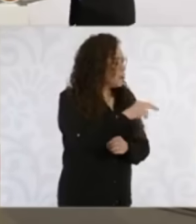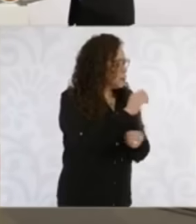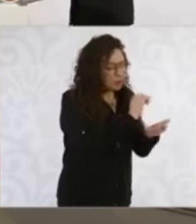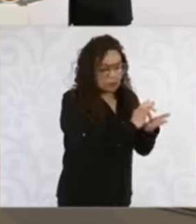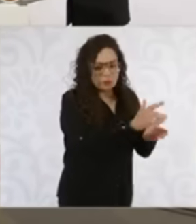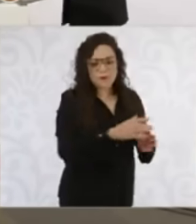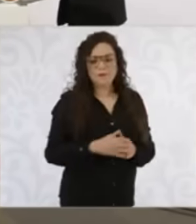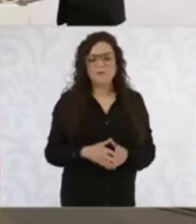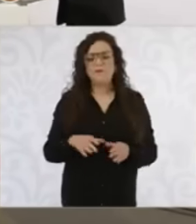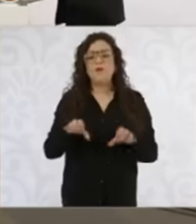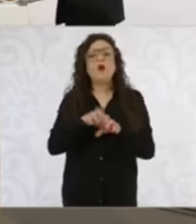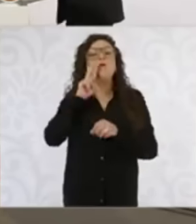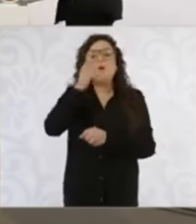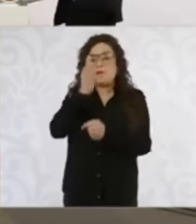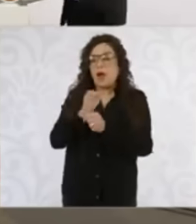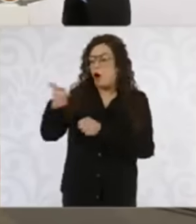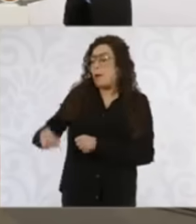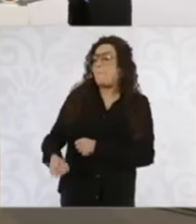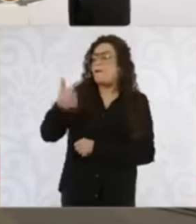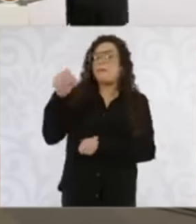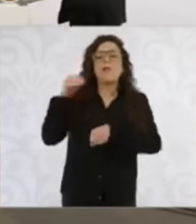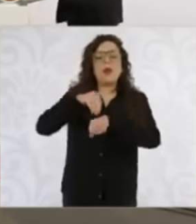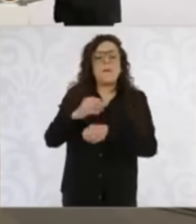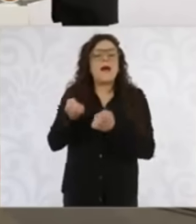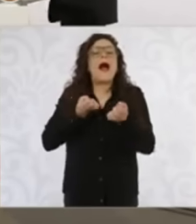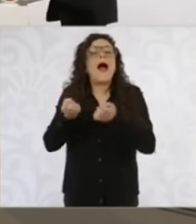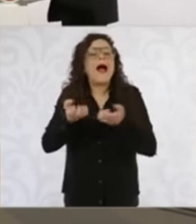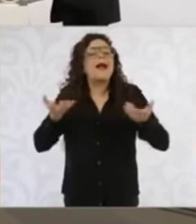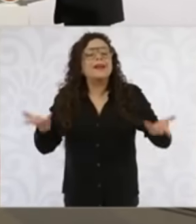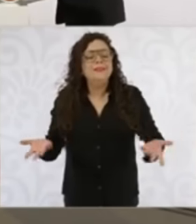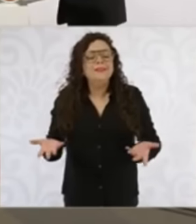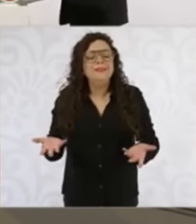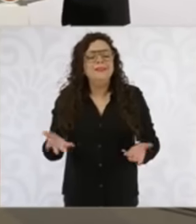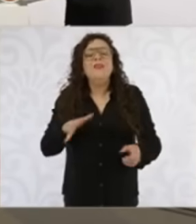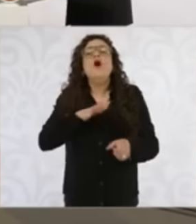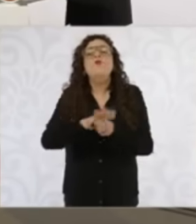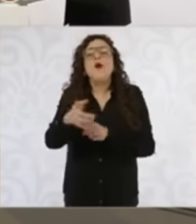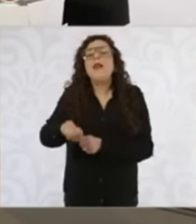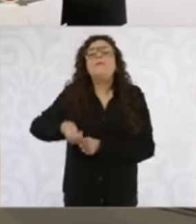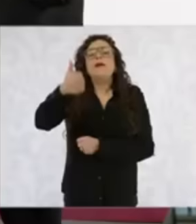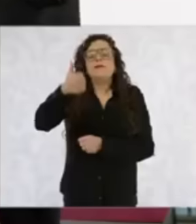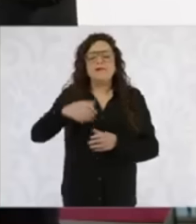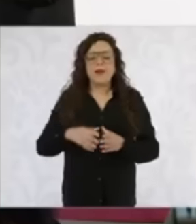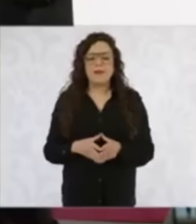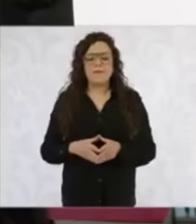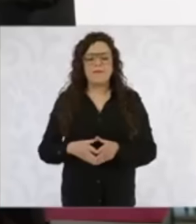funcionarios, servidores públicos de confianza de alto nivel. No va a haber aumentos